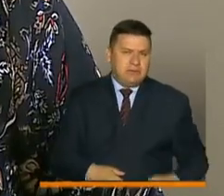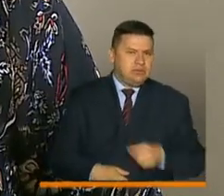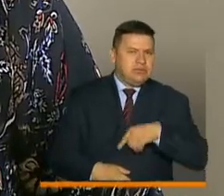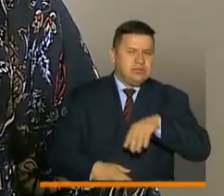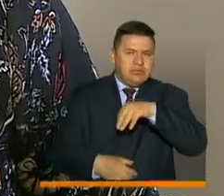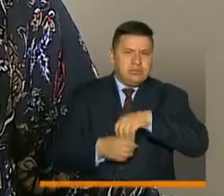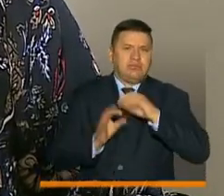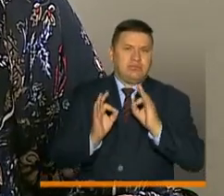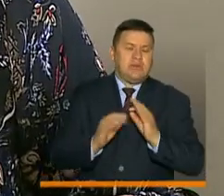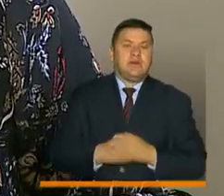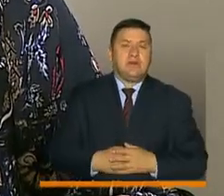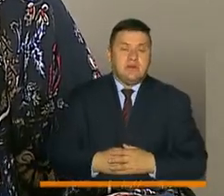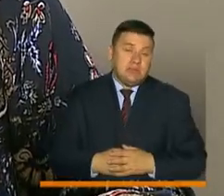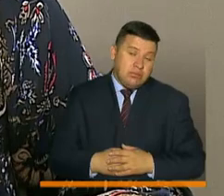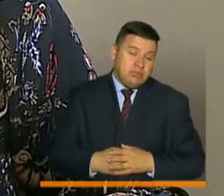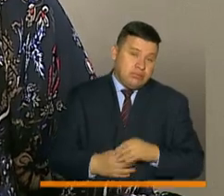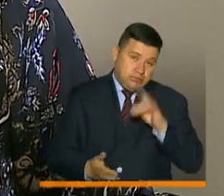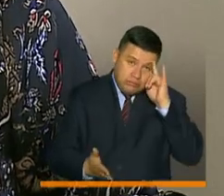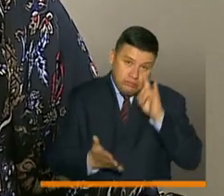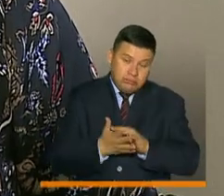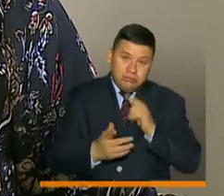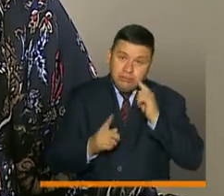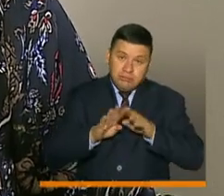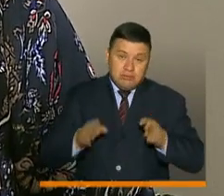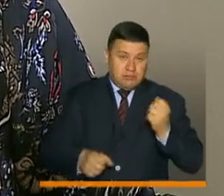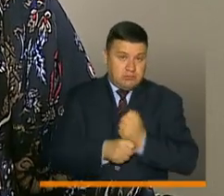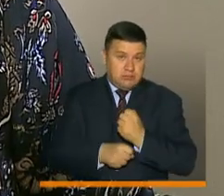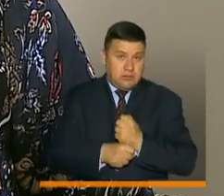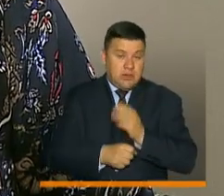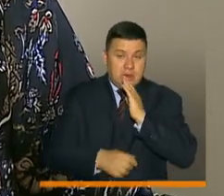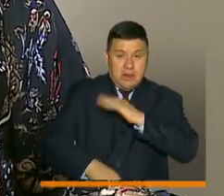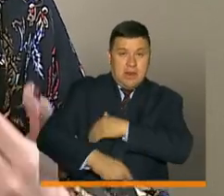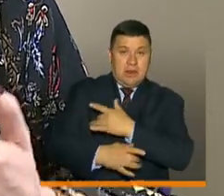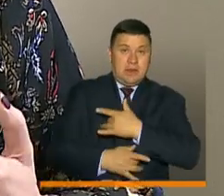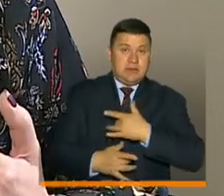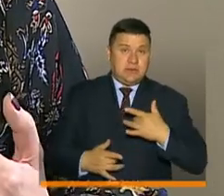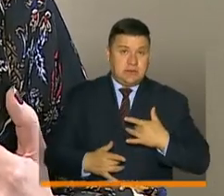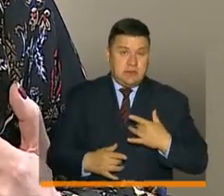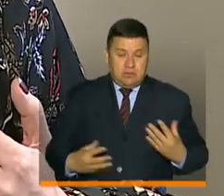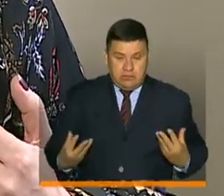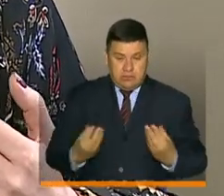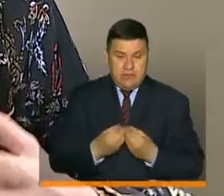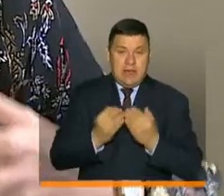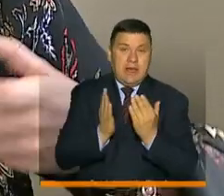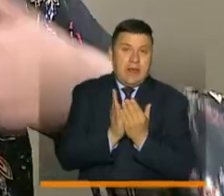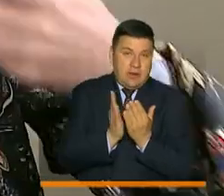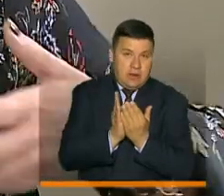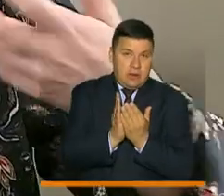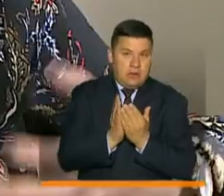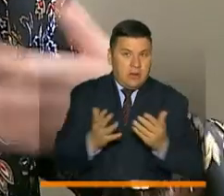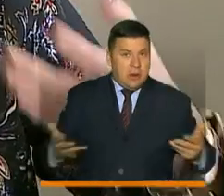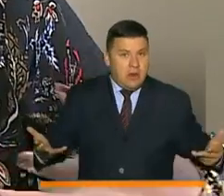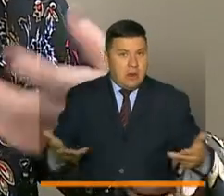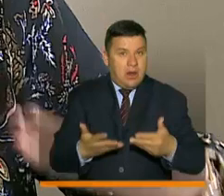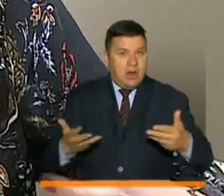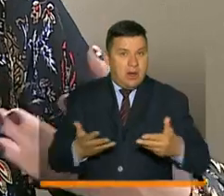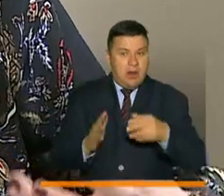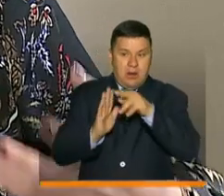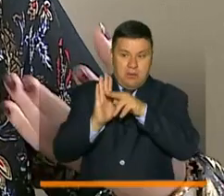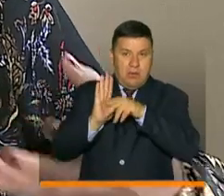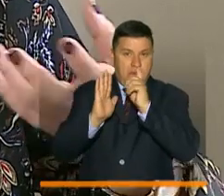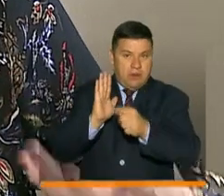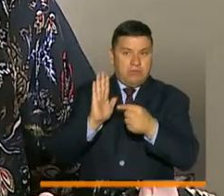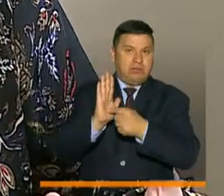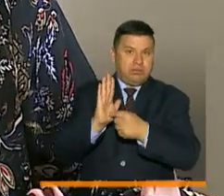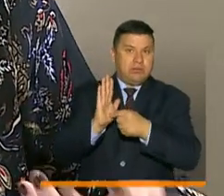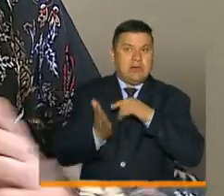que se van a garantizar. Y creo que con la mesa que ha garantizado el Ministerio de Salud conjunto con Educación para ayudarles a revisar protocolos y